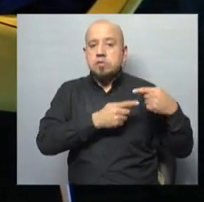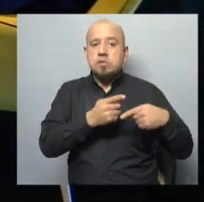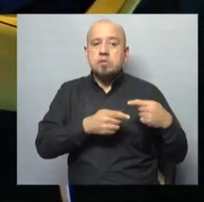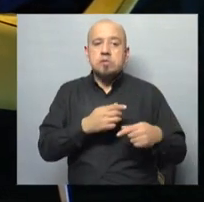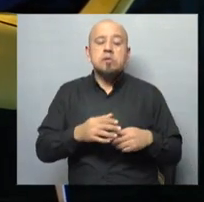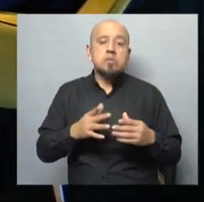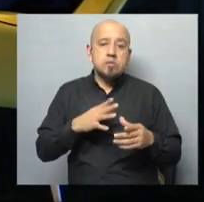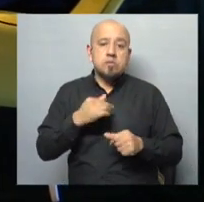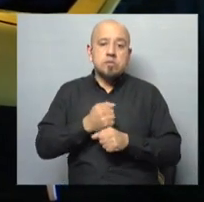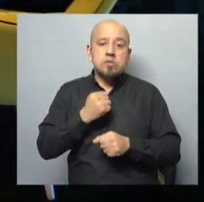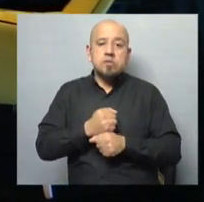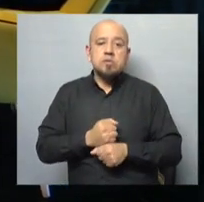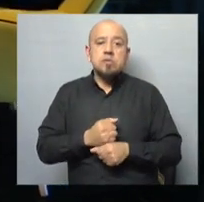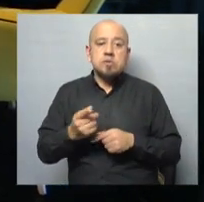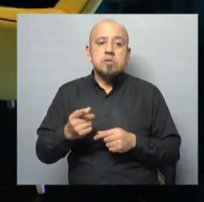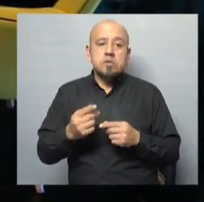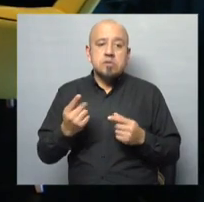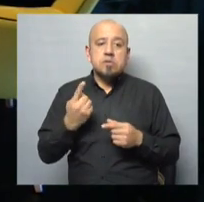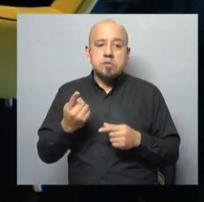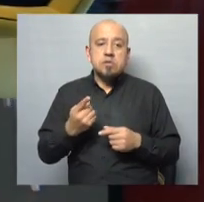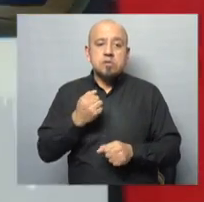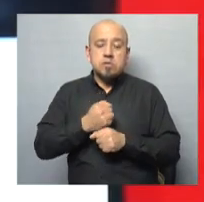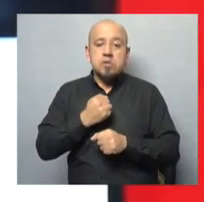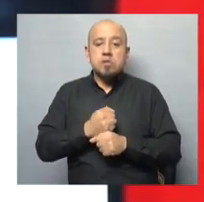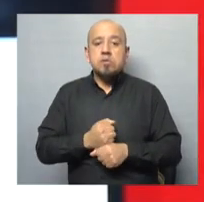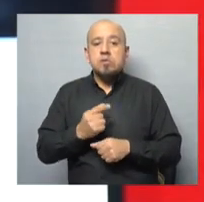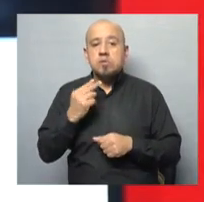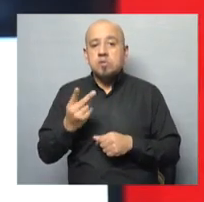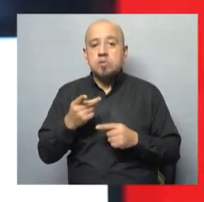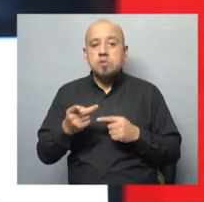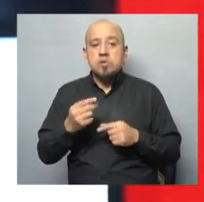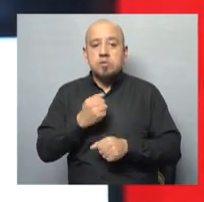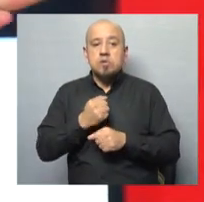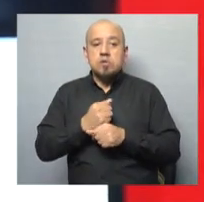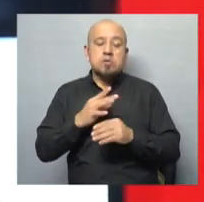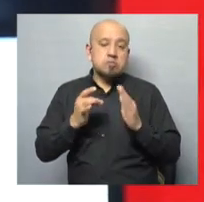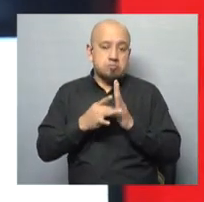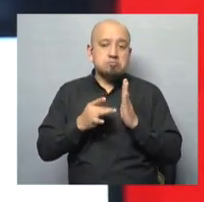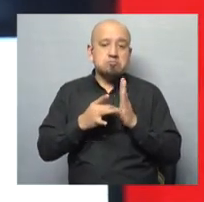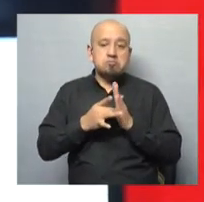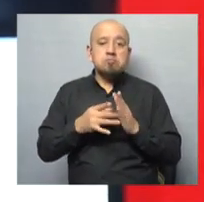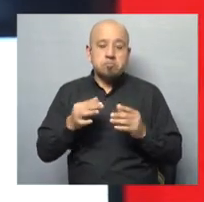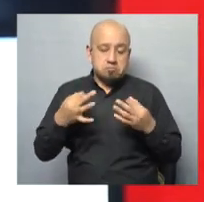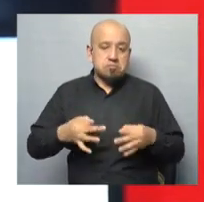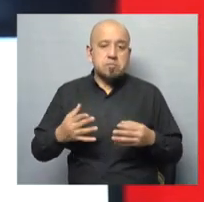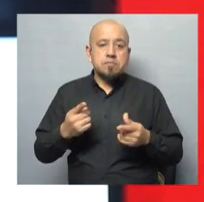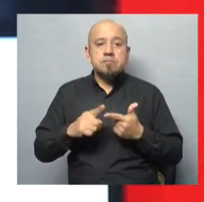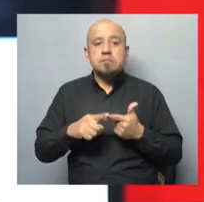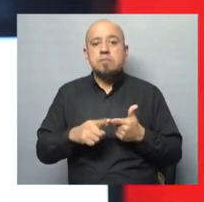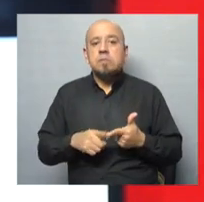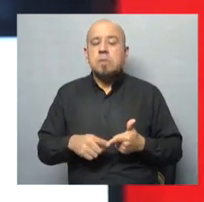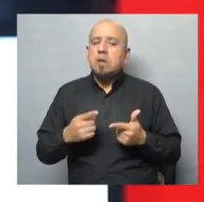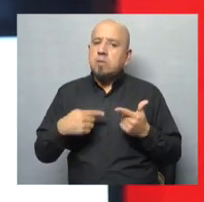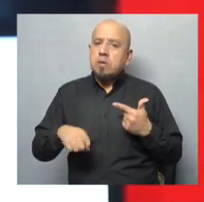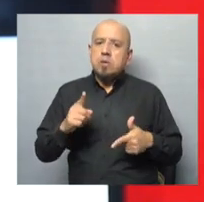cualquiera primero primero porque te da trabajo segundo porque te da trabajo de calidad me parece a mí pero